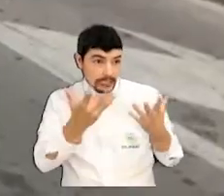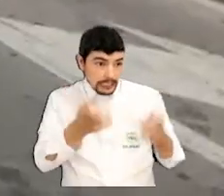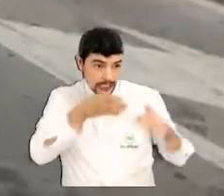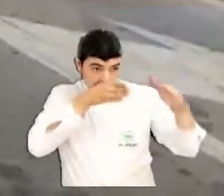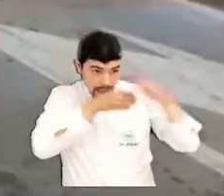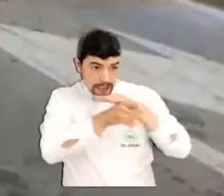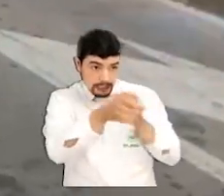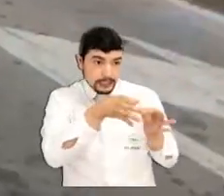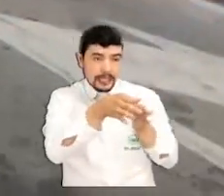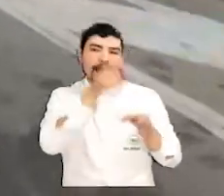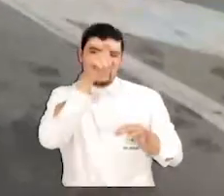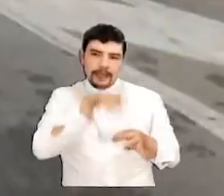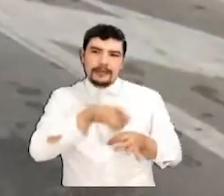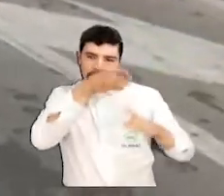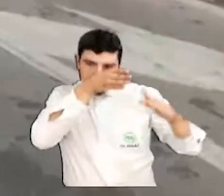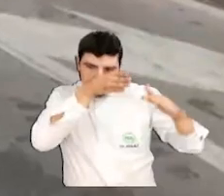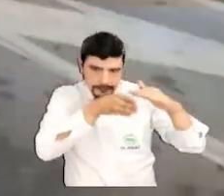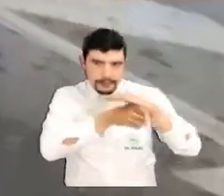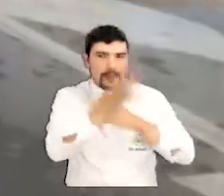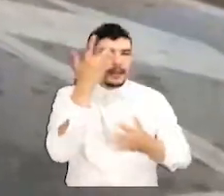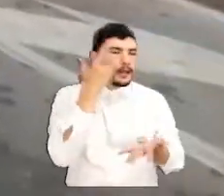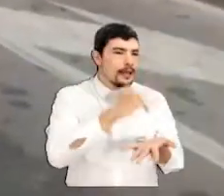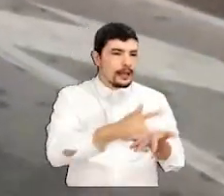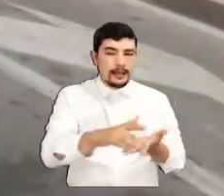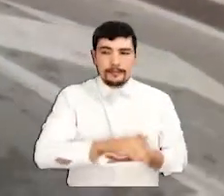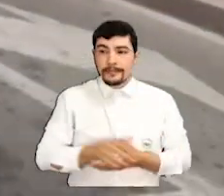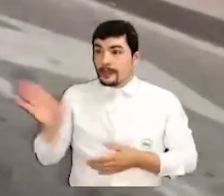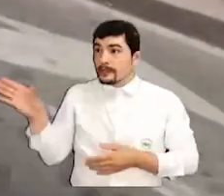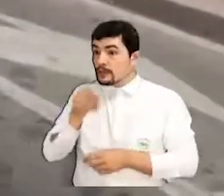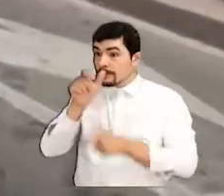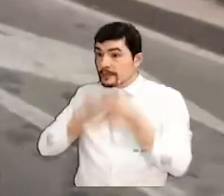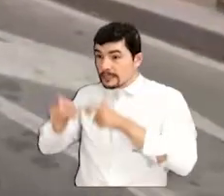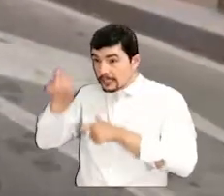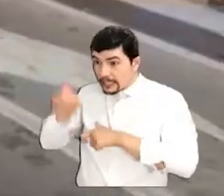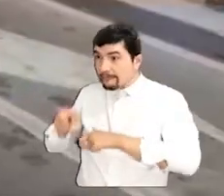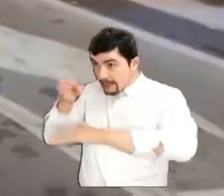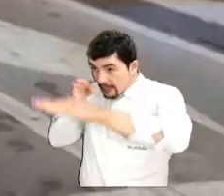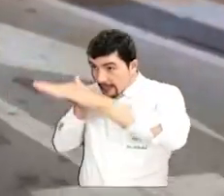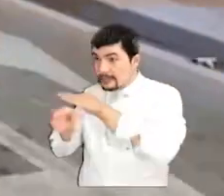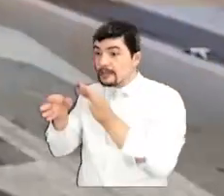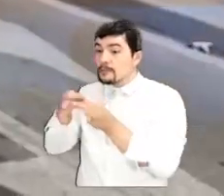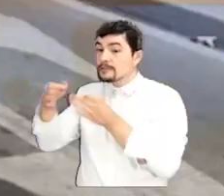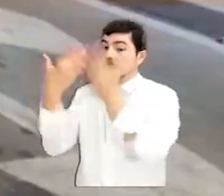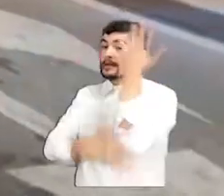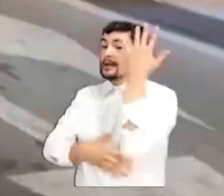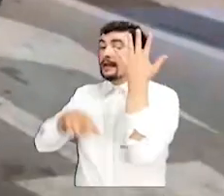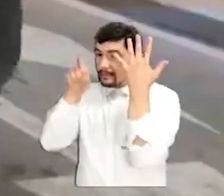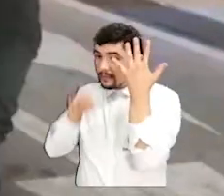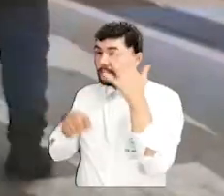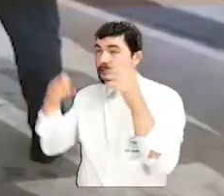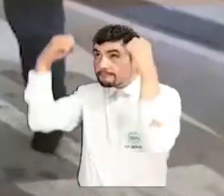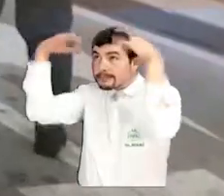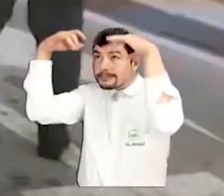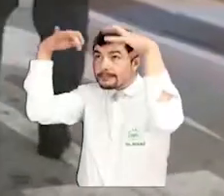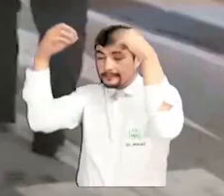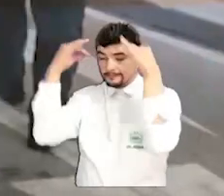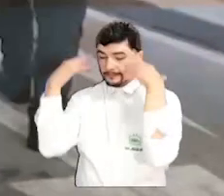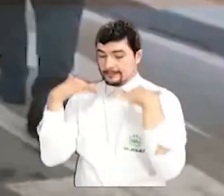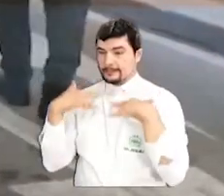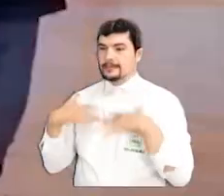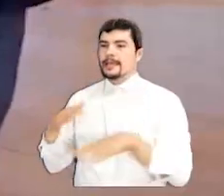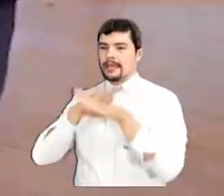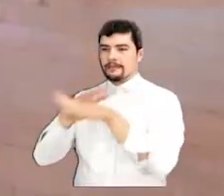diariamente son decenas las personas quienes realizan la limpieza en esta cámara de desinfección dos dirigencias que salgan del